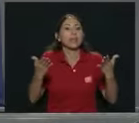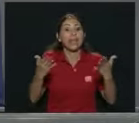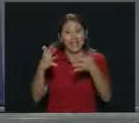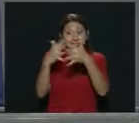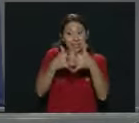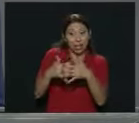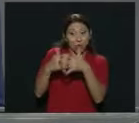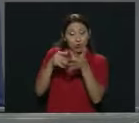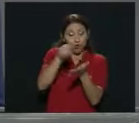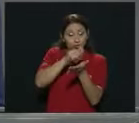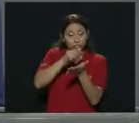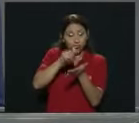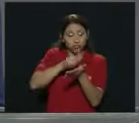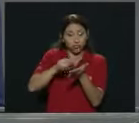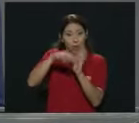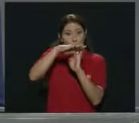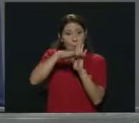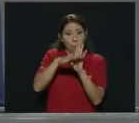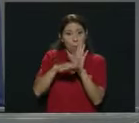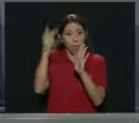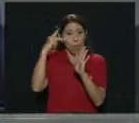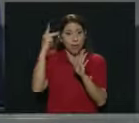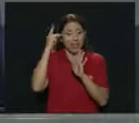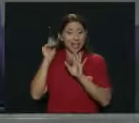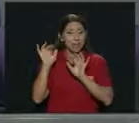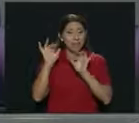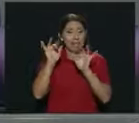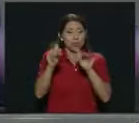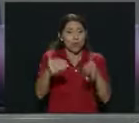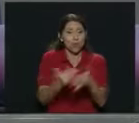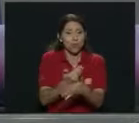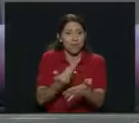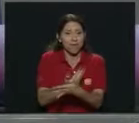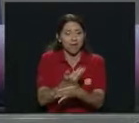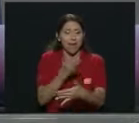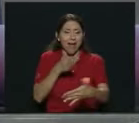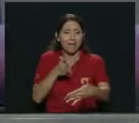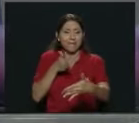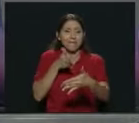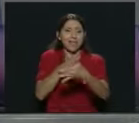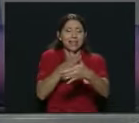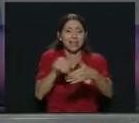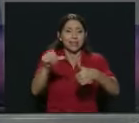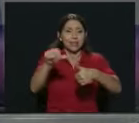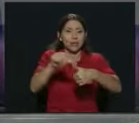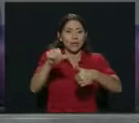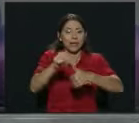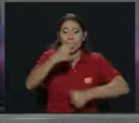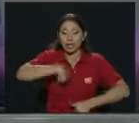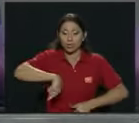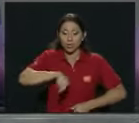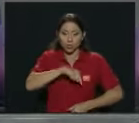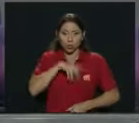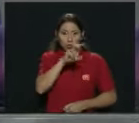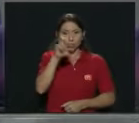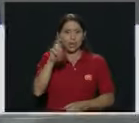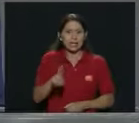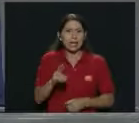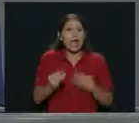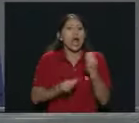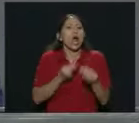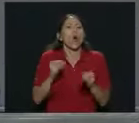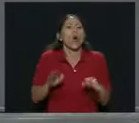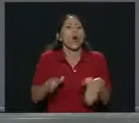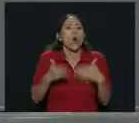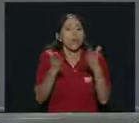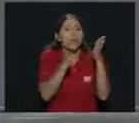los Estados Unidos afecta a la región centroamericana y sobre todo cómo tenemos que prepararnos como país para lo que esto pueda